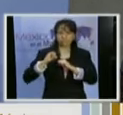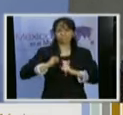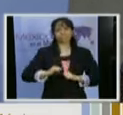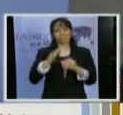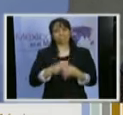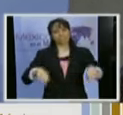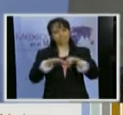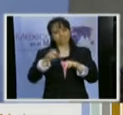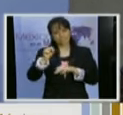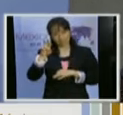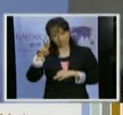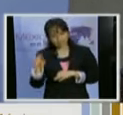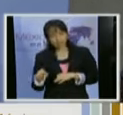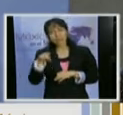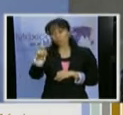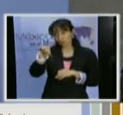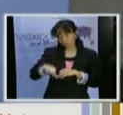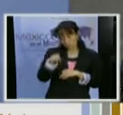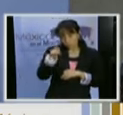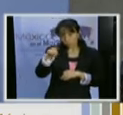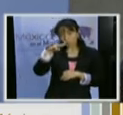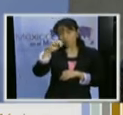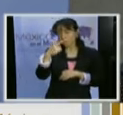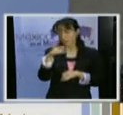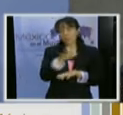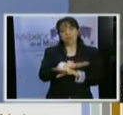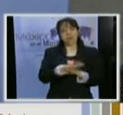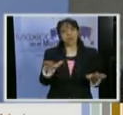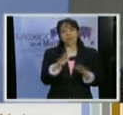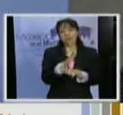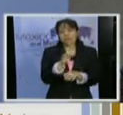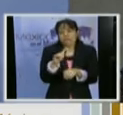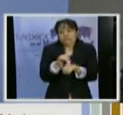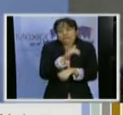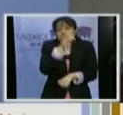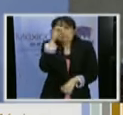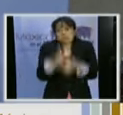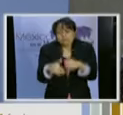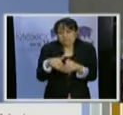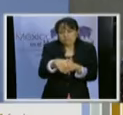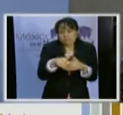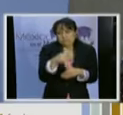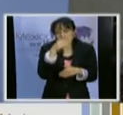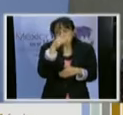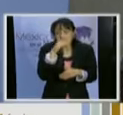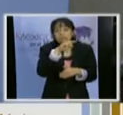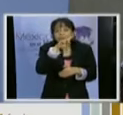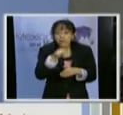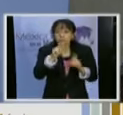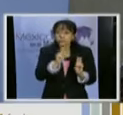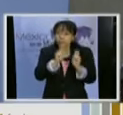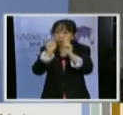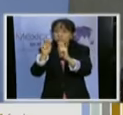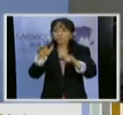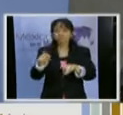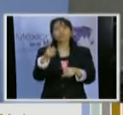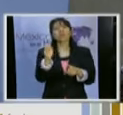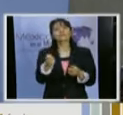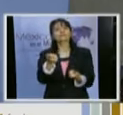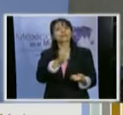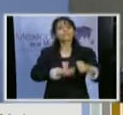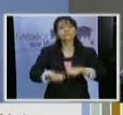que ya estás terminando estas funciones y que te vas como embajador seguro, con la misma trayectoria y con la misma intención de